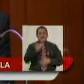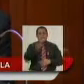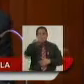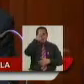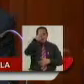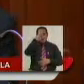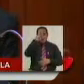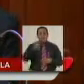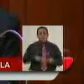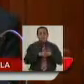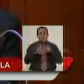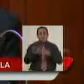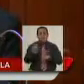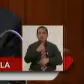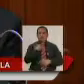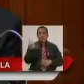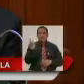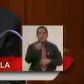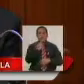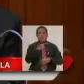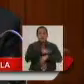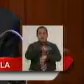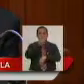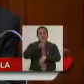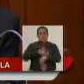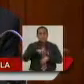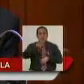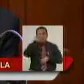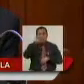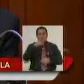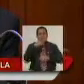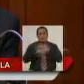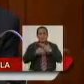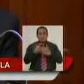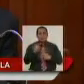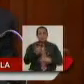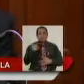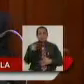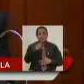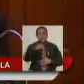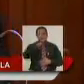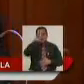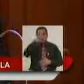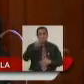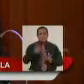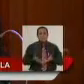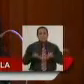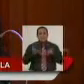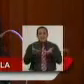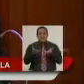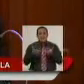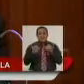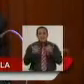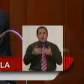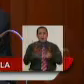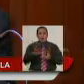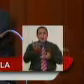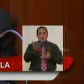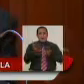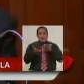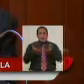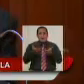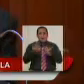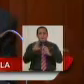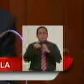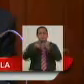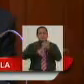y luego a toda la macrorregión sur del país para extenderse a todo el país y permitirá la distribución de gas